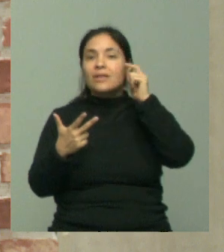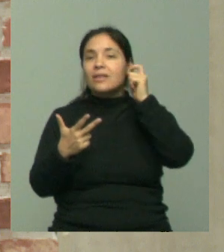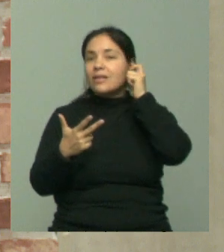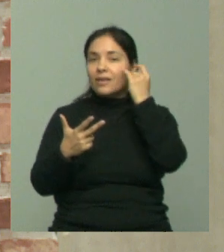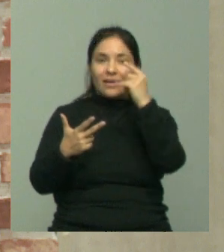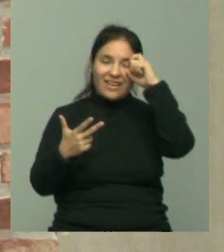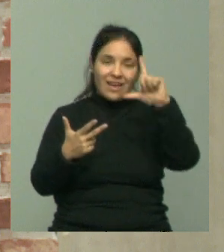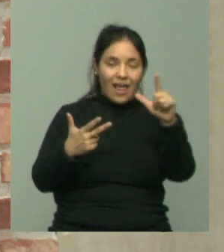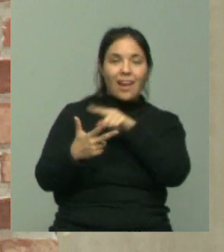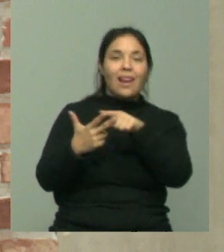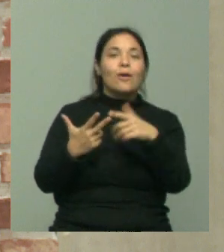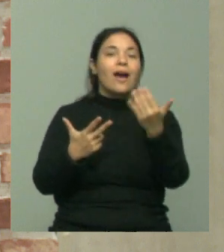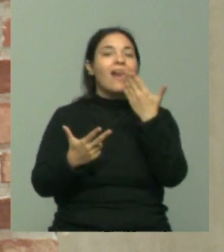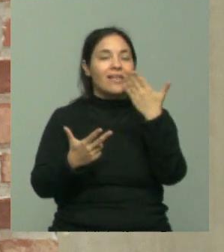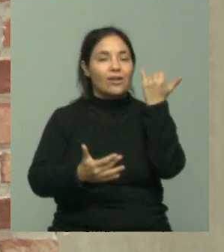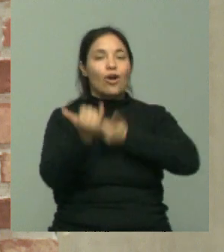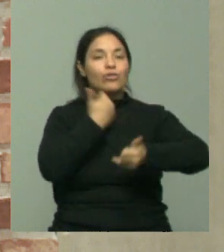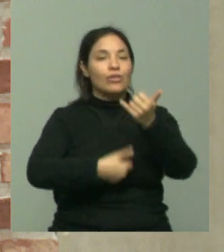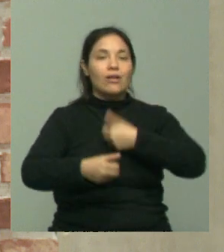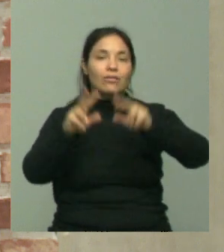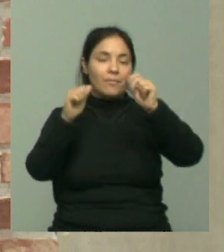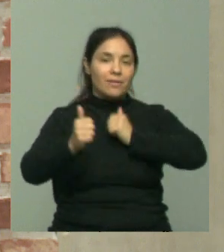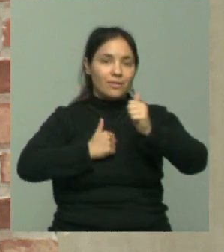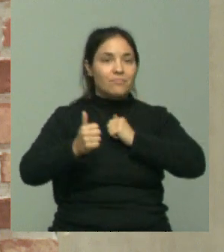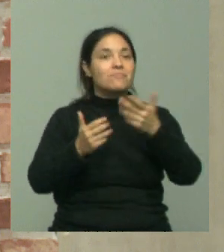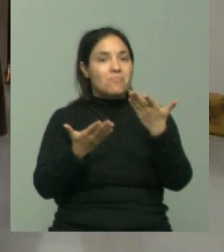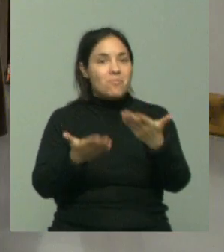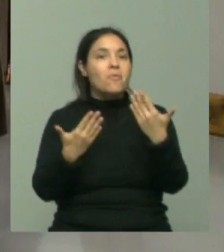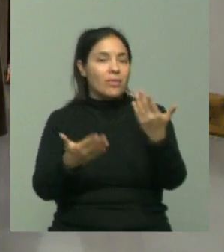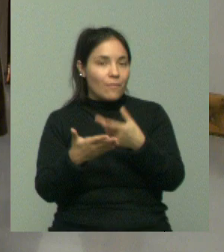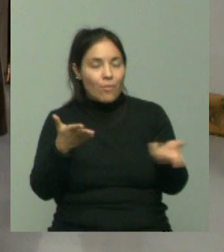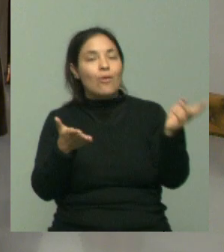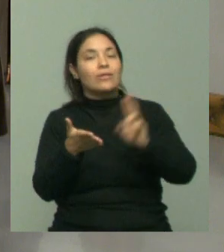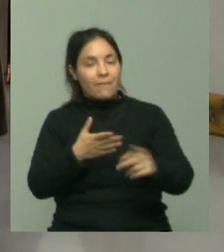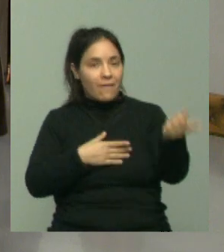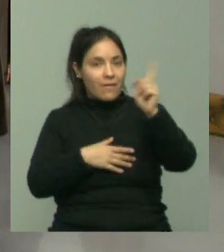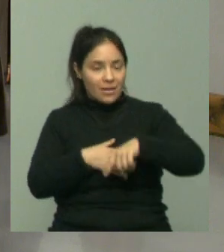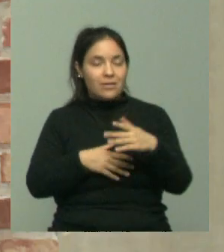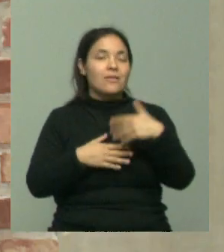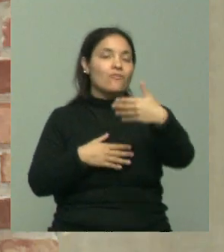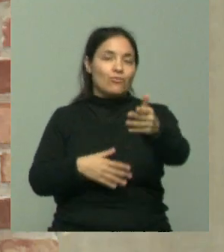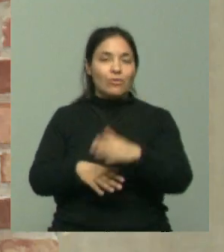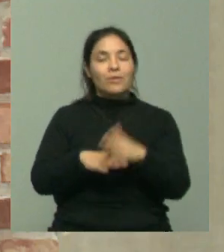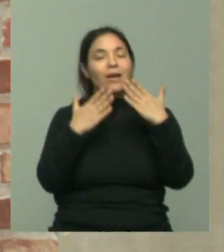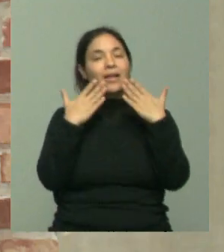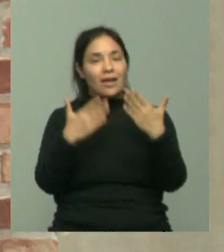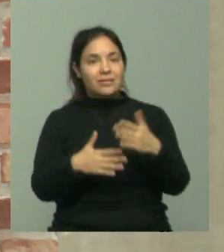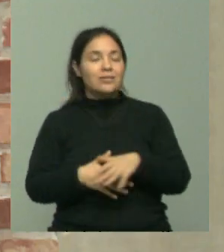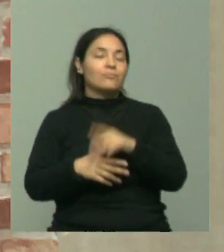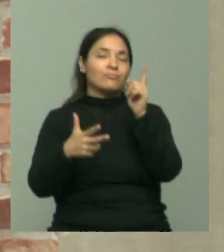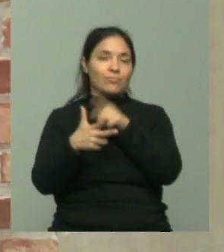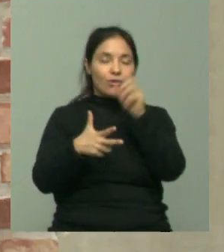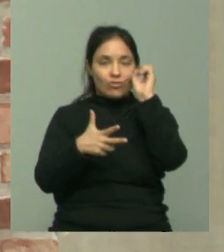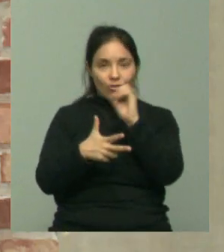Nacional de Cuyo. Están invitados, como siempre, cuando quieran, a venir a contarnos un poquito más nuevamente, ¿les parece? Muchas gracias. Bueno, así pasaban Renzo